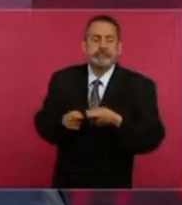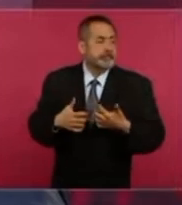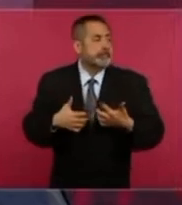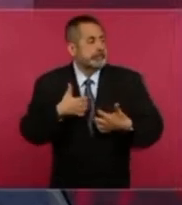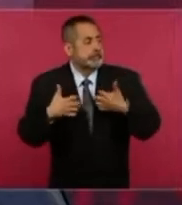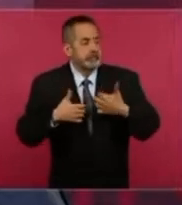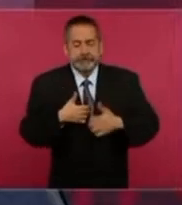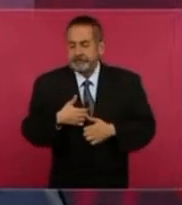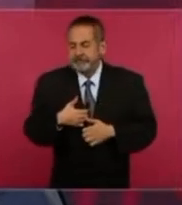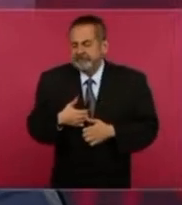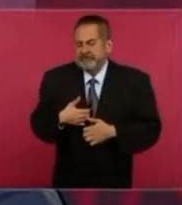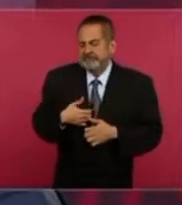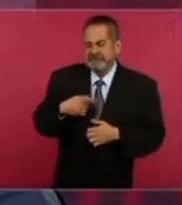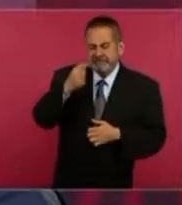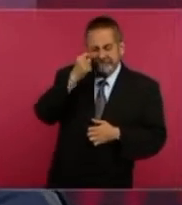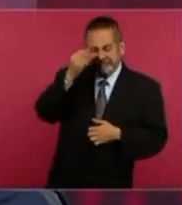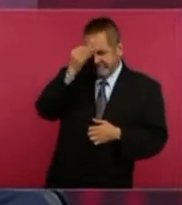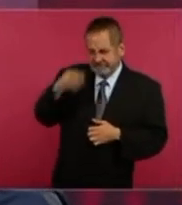valerse del dolor